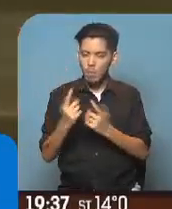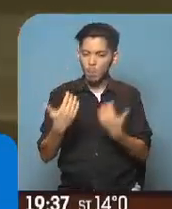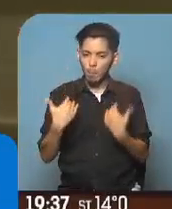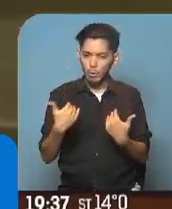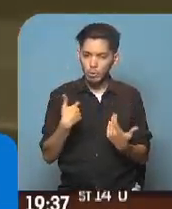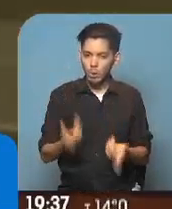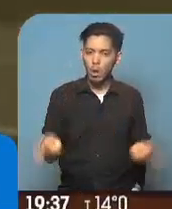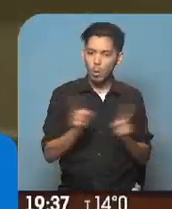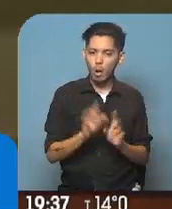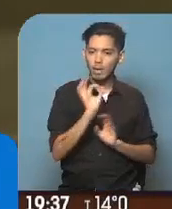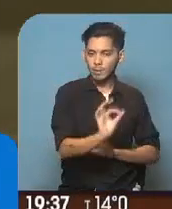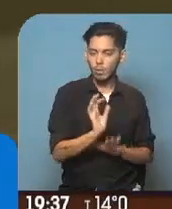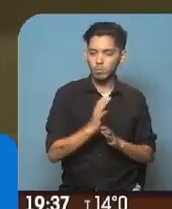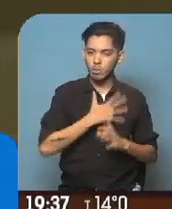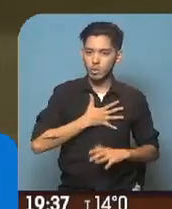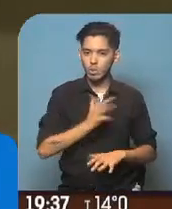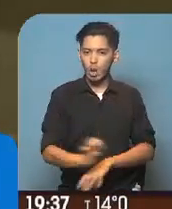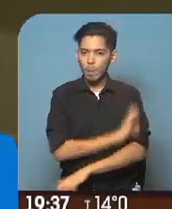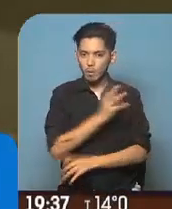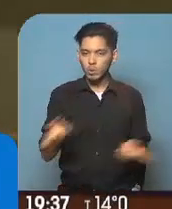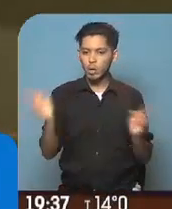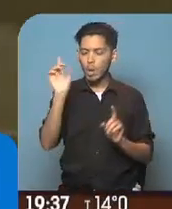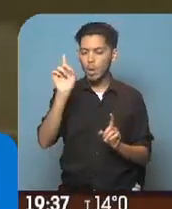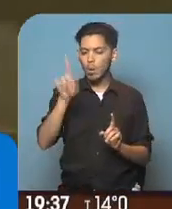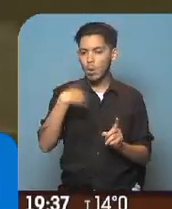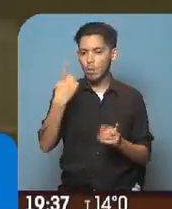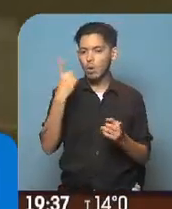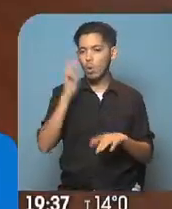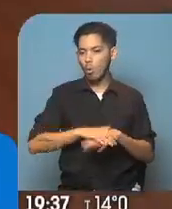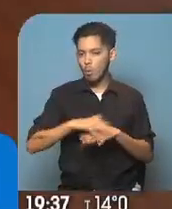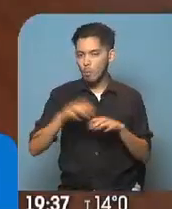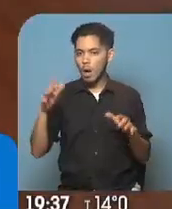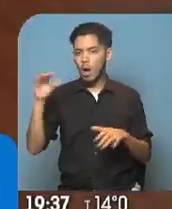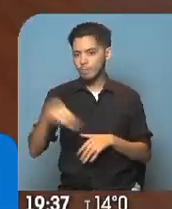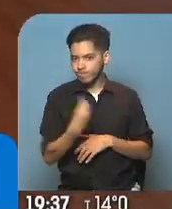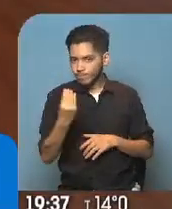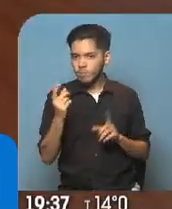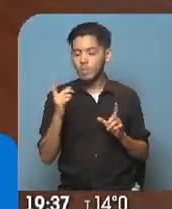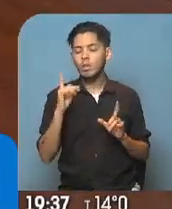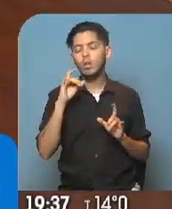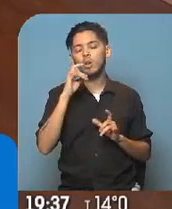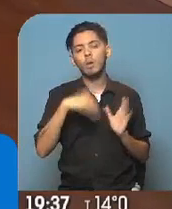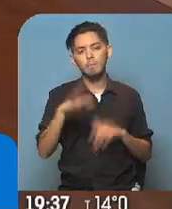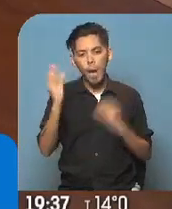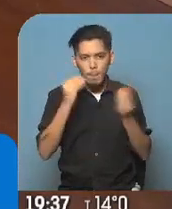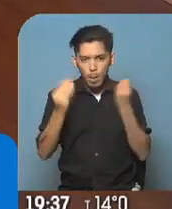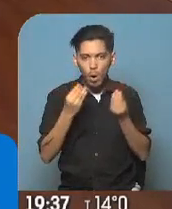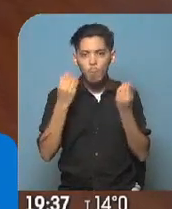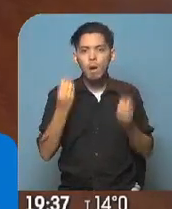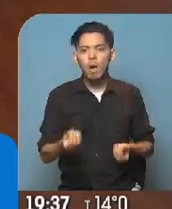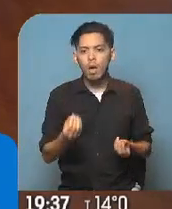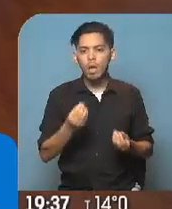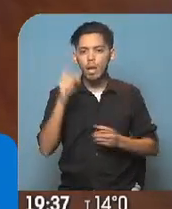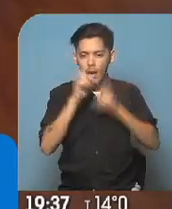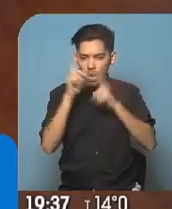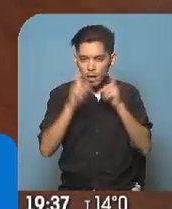estado emocional que han generado con esta derrota lo que sí me preocupa es ver los gestos